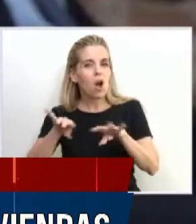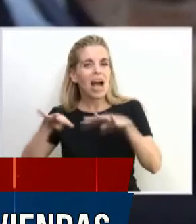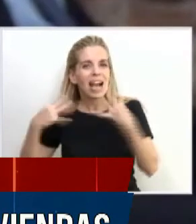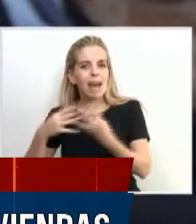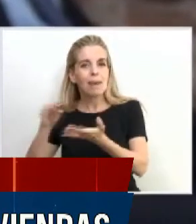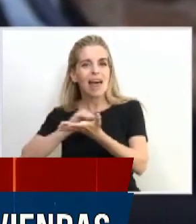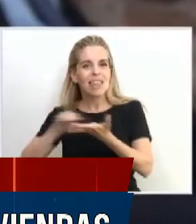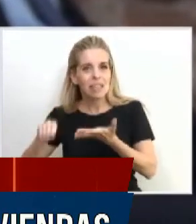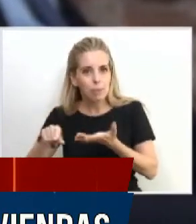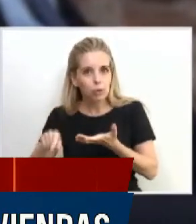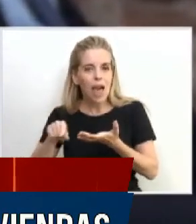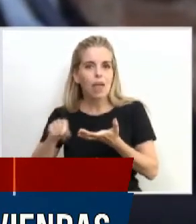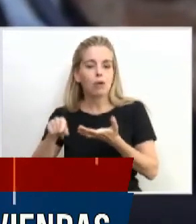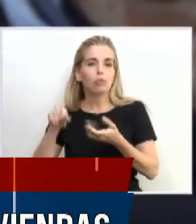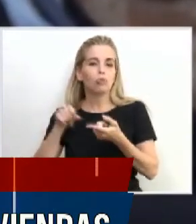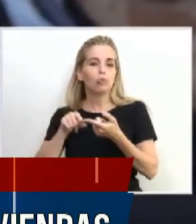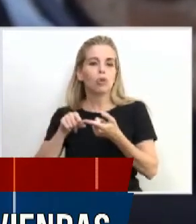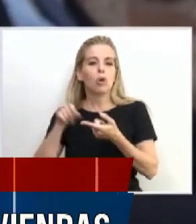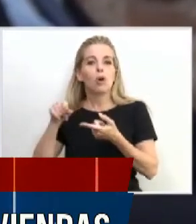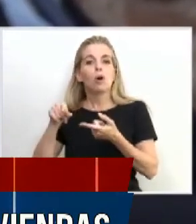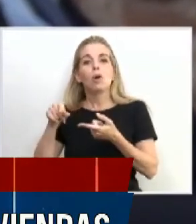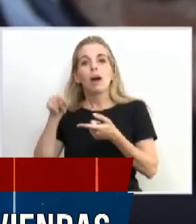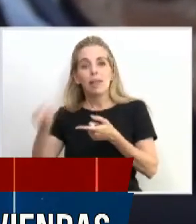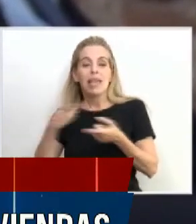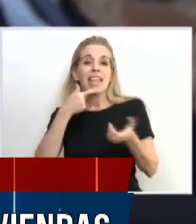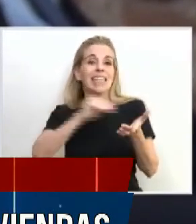a instancias de Sergio y que se aprobó en el Senado,